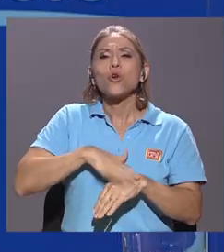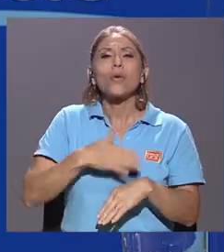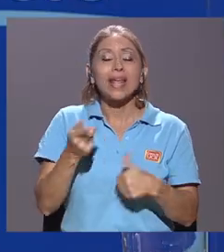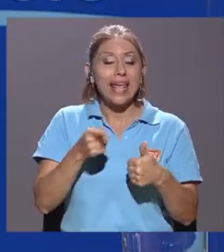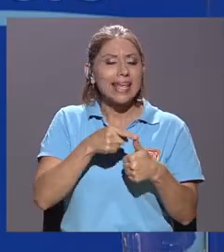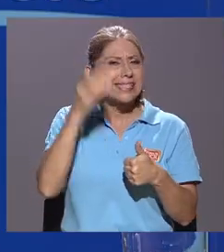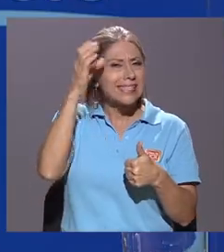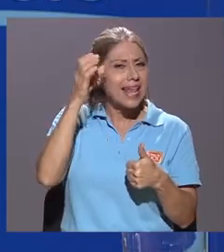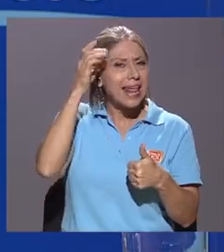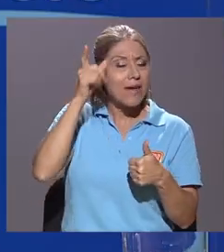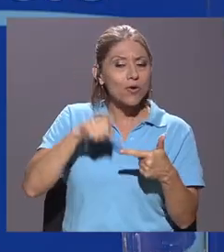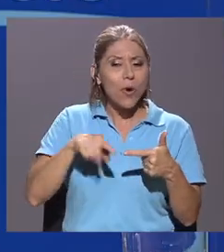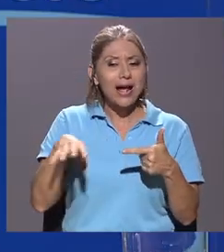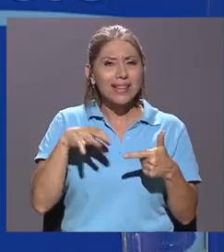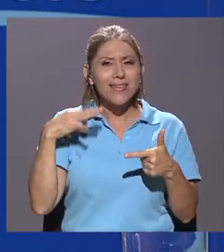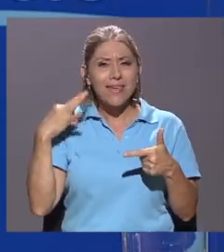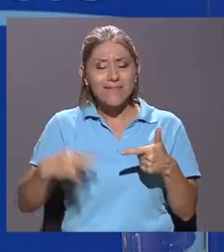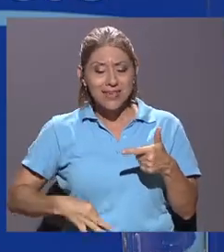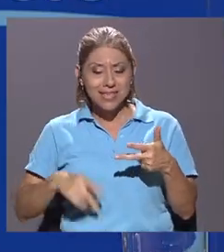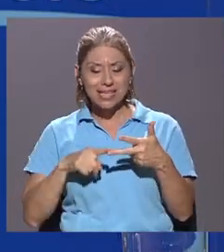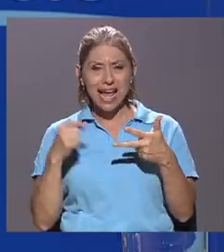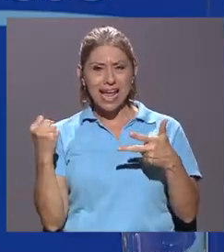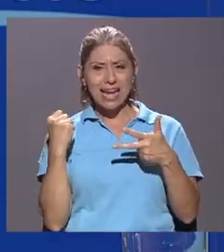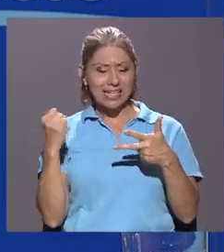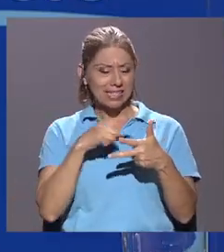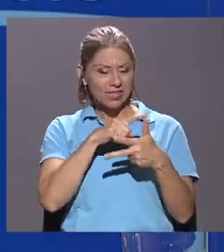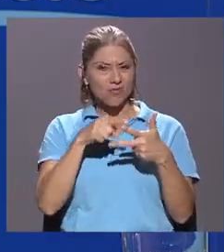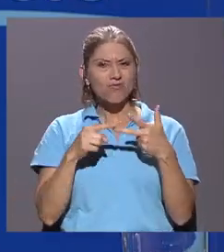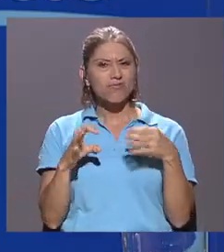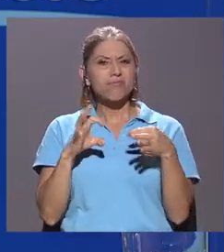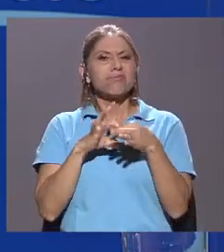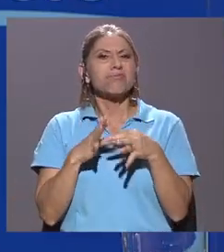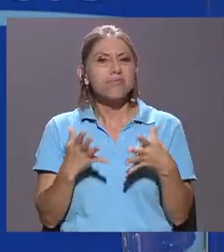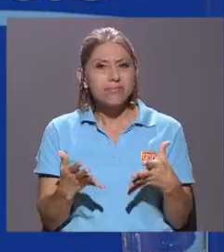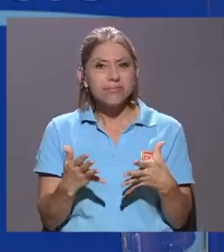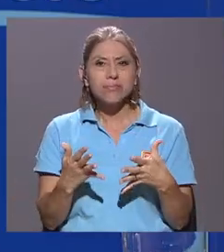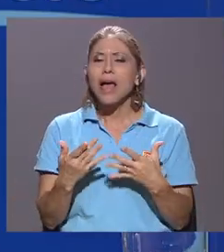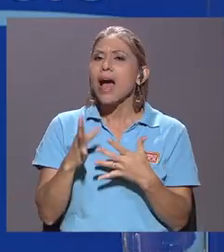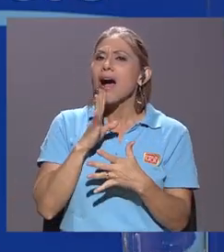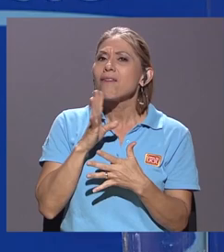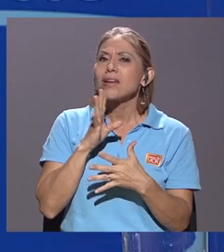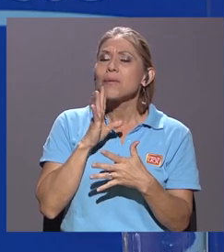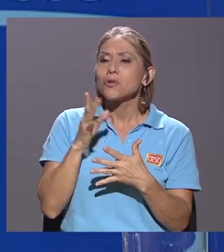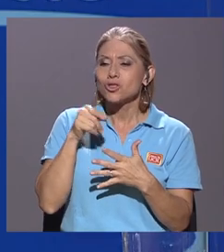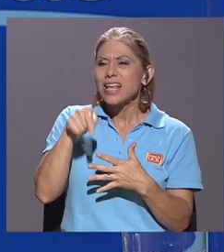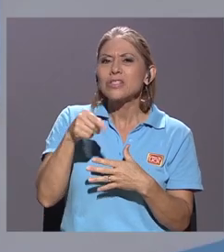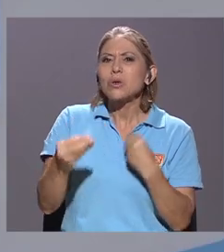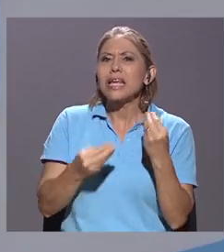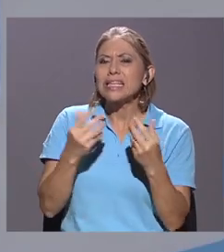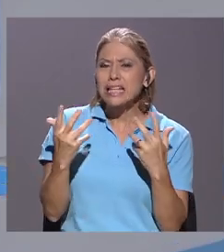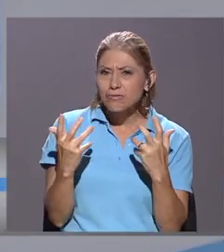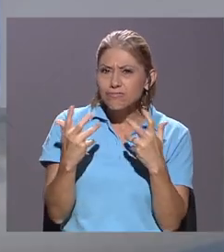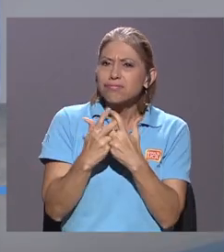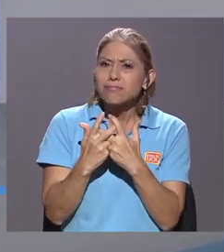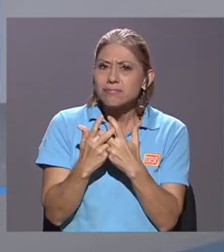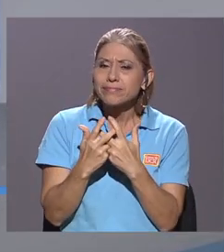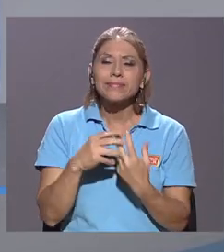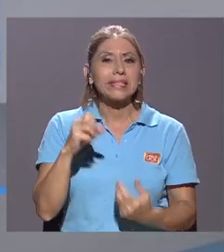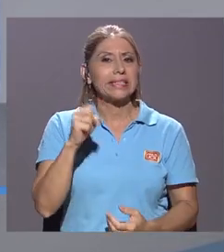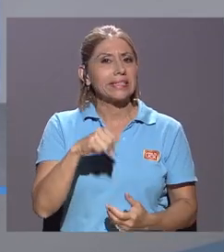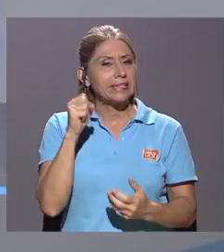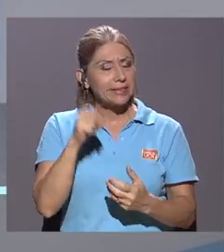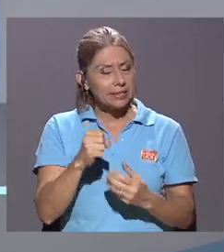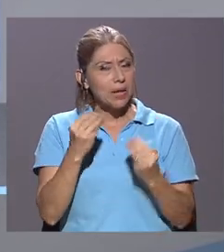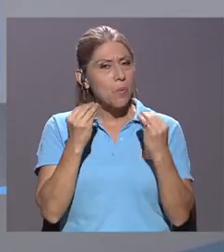actividad física práctica del ejercicio hablemos un poquito qué tan compenetrados están estos dos aspectos bueno están absolutamente